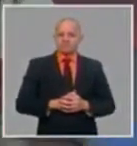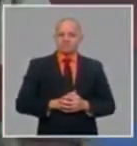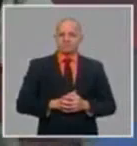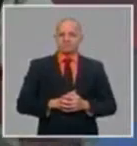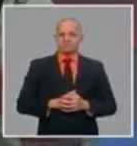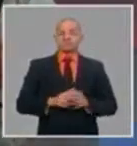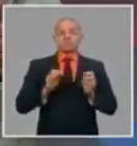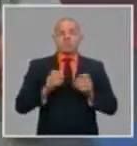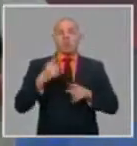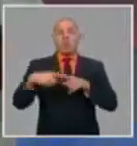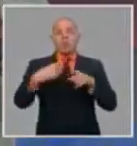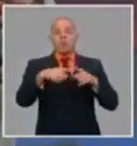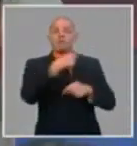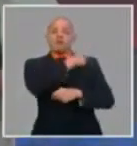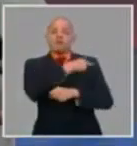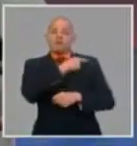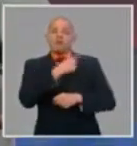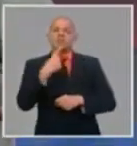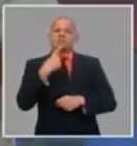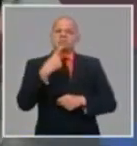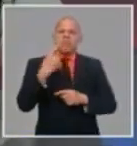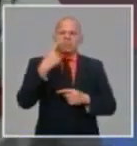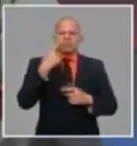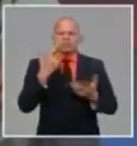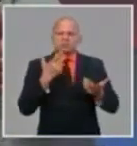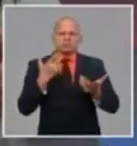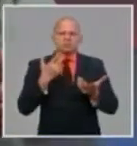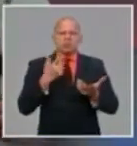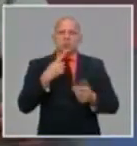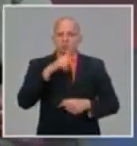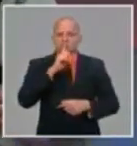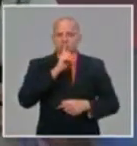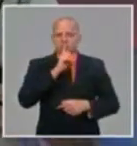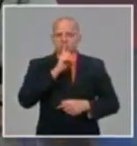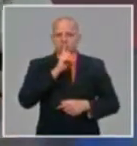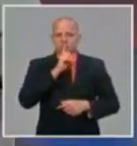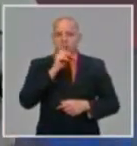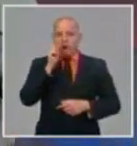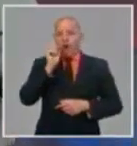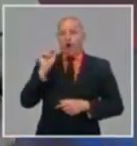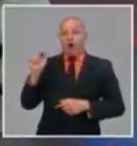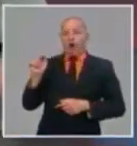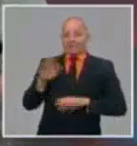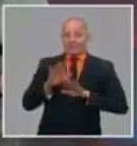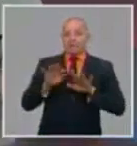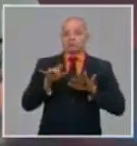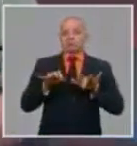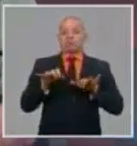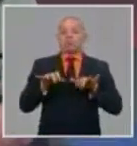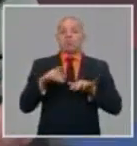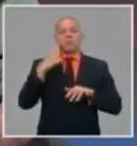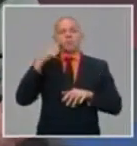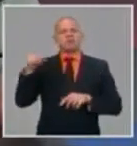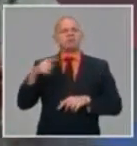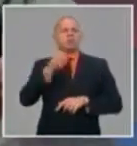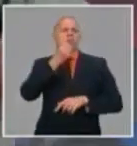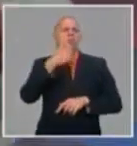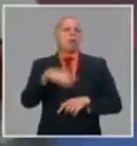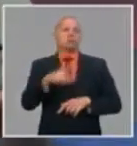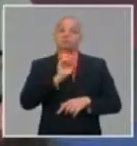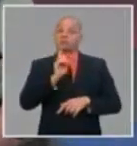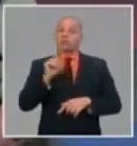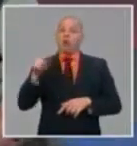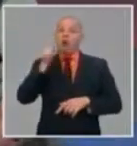no ha sido tema de discusión. Pasó como un Twitter de alguien, pero ese alguien no es cualquiera, ustedes lo vieron, fue asesor de un vicepresidente de Estados